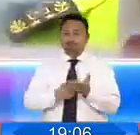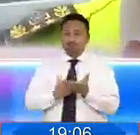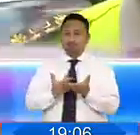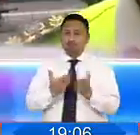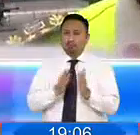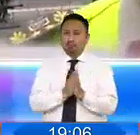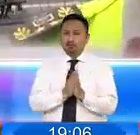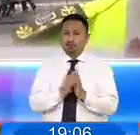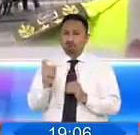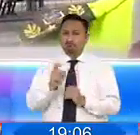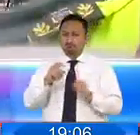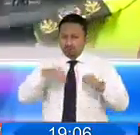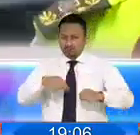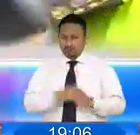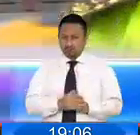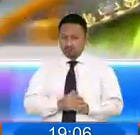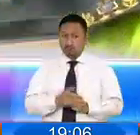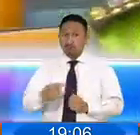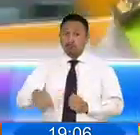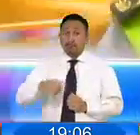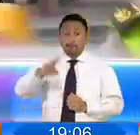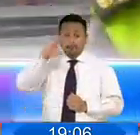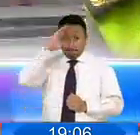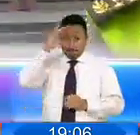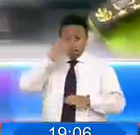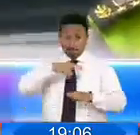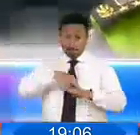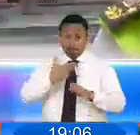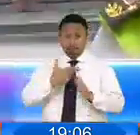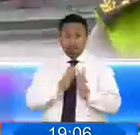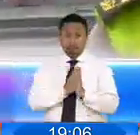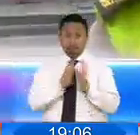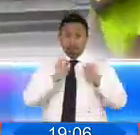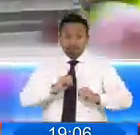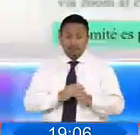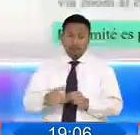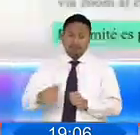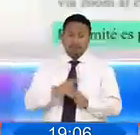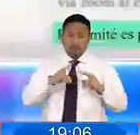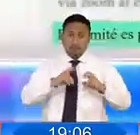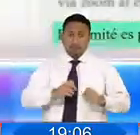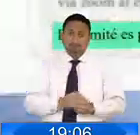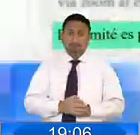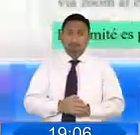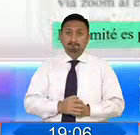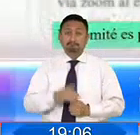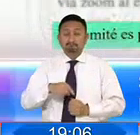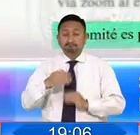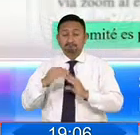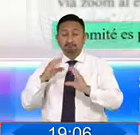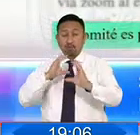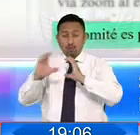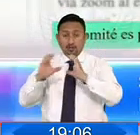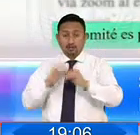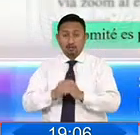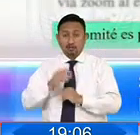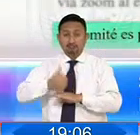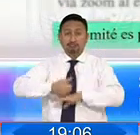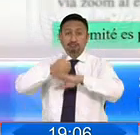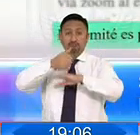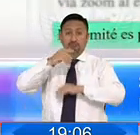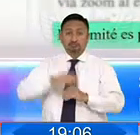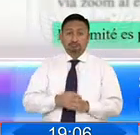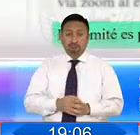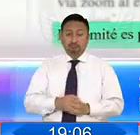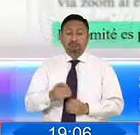necesitamos nosotros, varios pedidos que está pidiendo la Policía Nacional para que las otras instituciones también se involucren. En un comunicado de la gobernación del Guayas se resalta que en